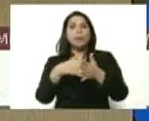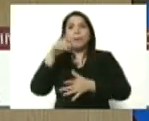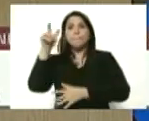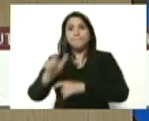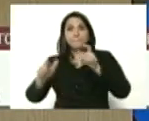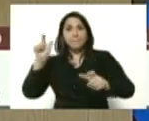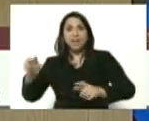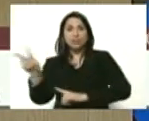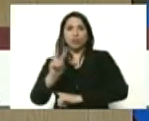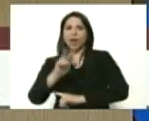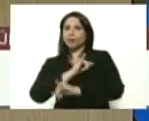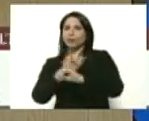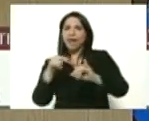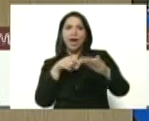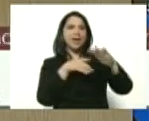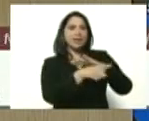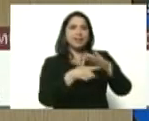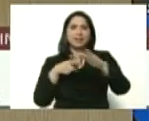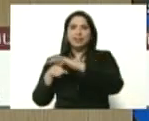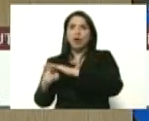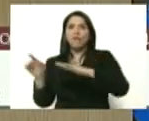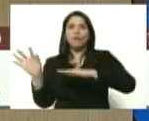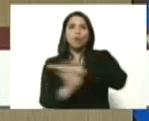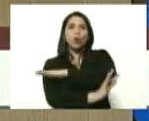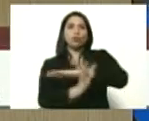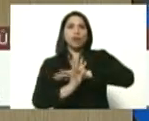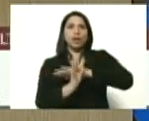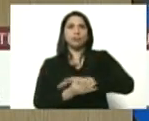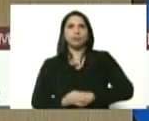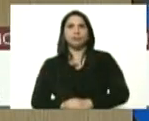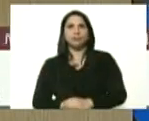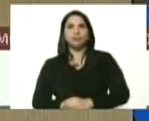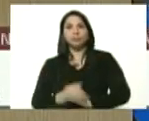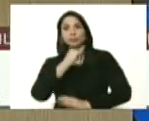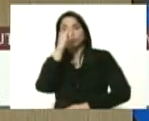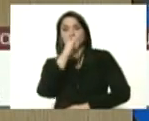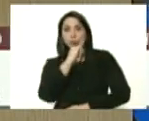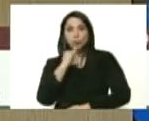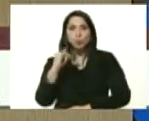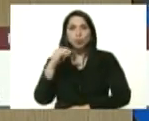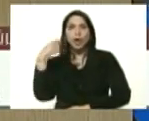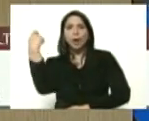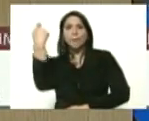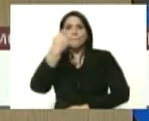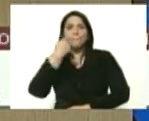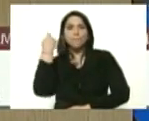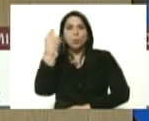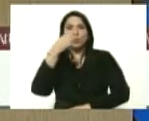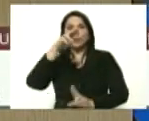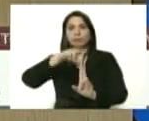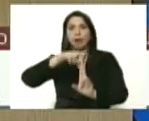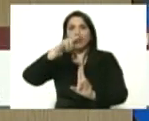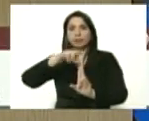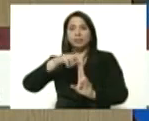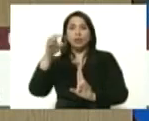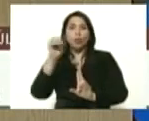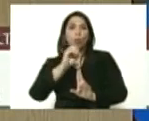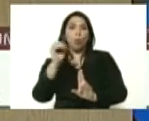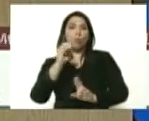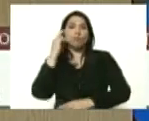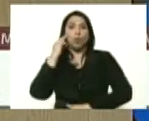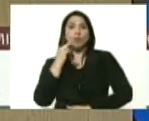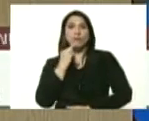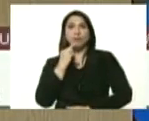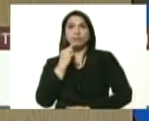ya han ingresado por la frontera de Zulia, Apure, Táchira o